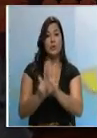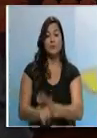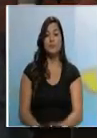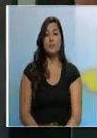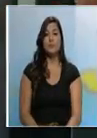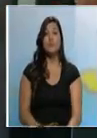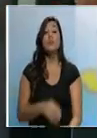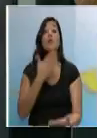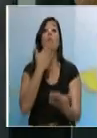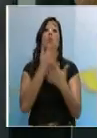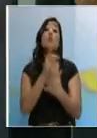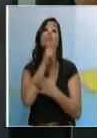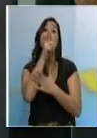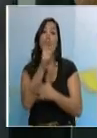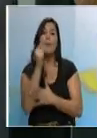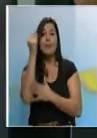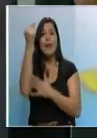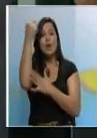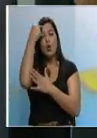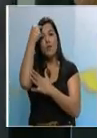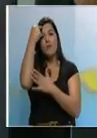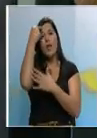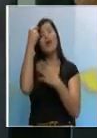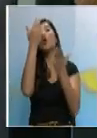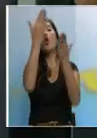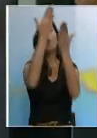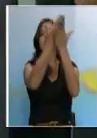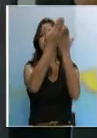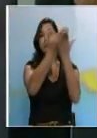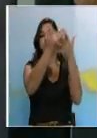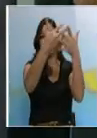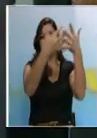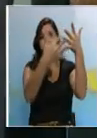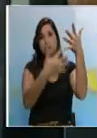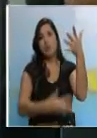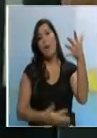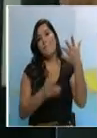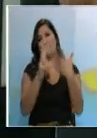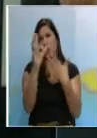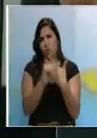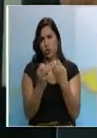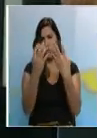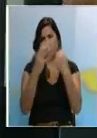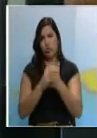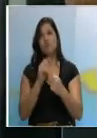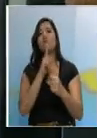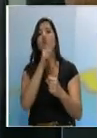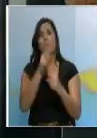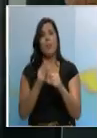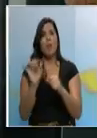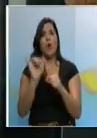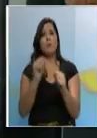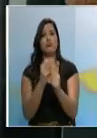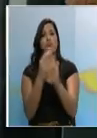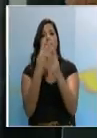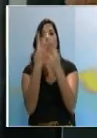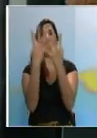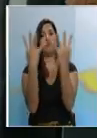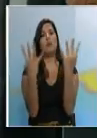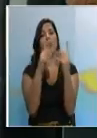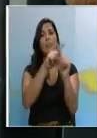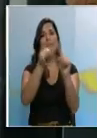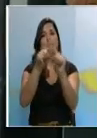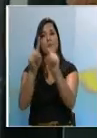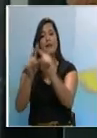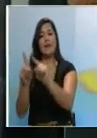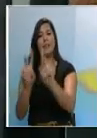Bueno, en realidad es que el gobierno ha planteado una gama bastante importante de proyectos. En realidad hay un abanico para trabajar todas estas áreas. El asunto